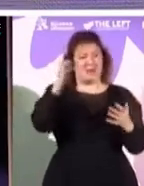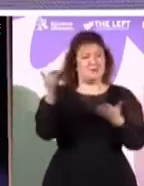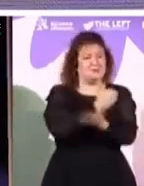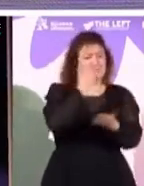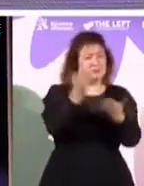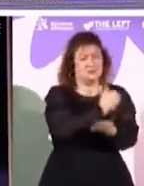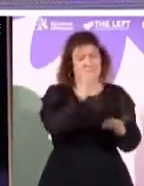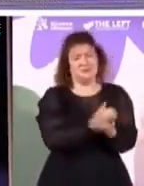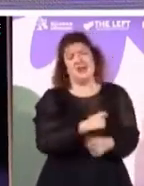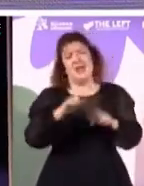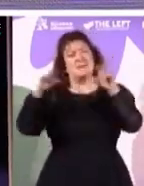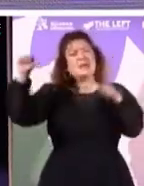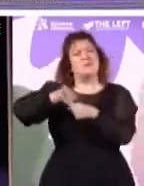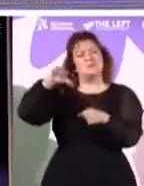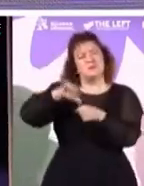de Madrid